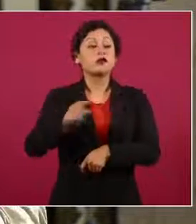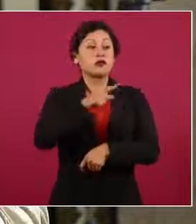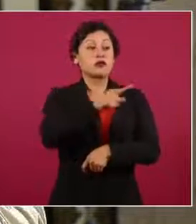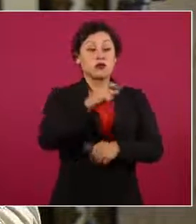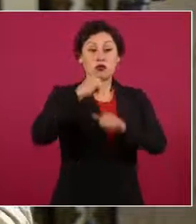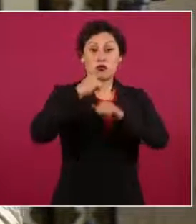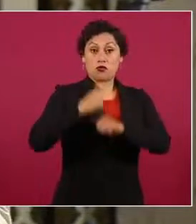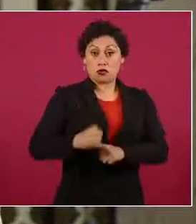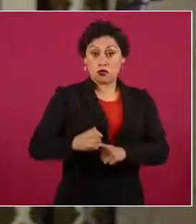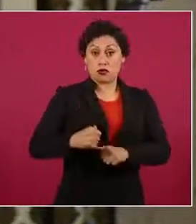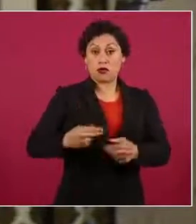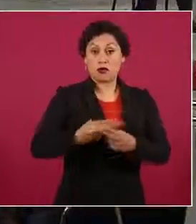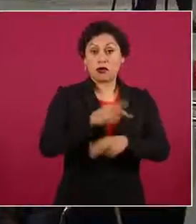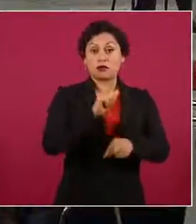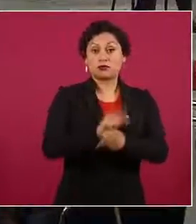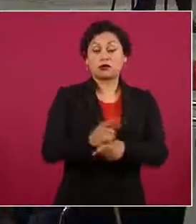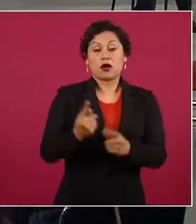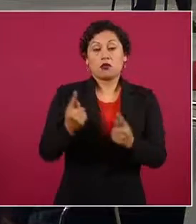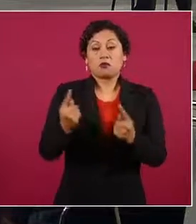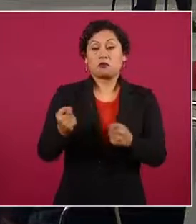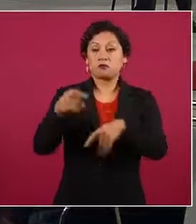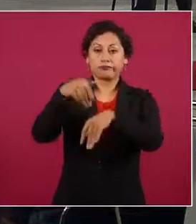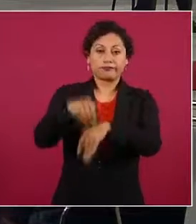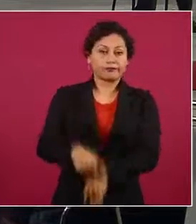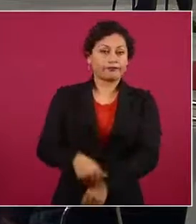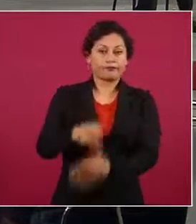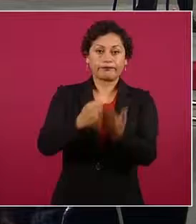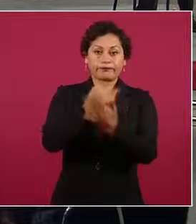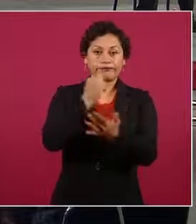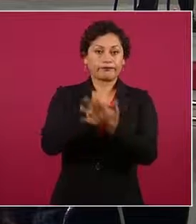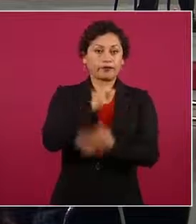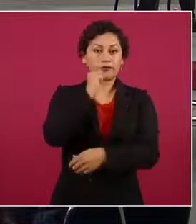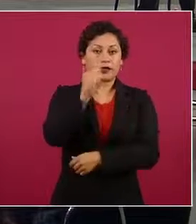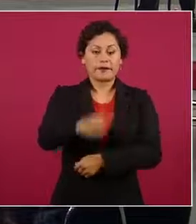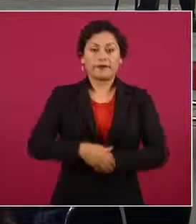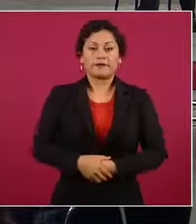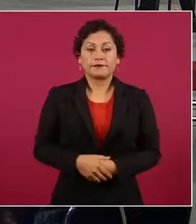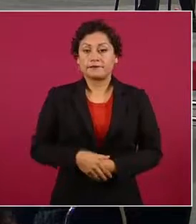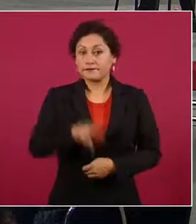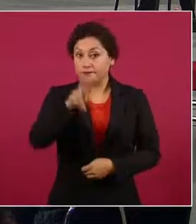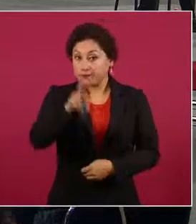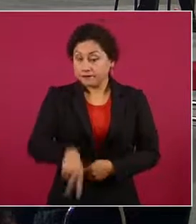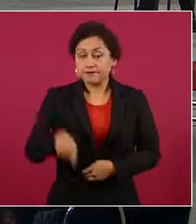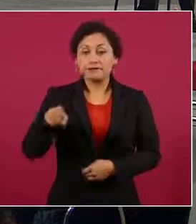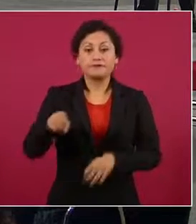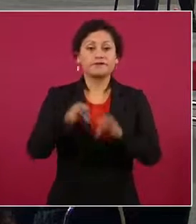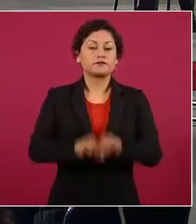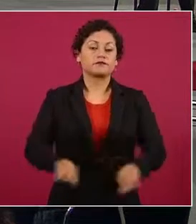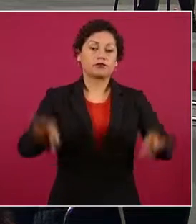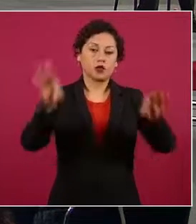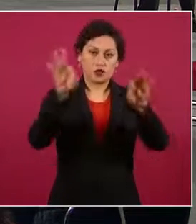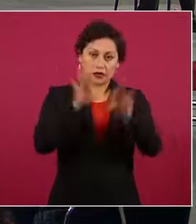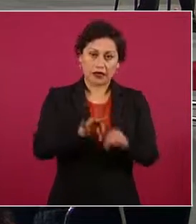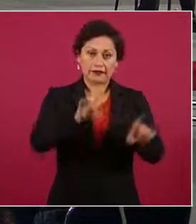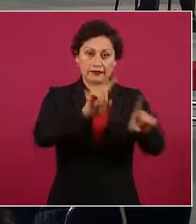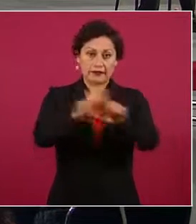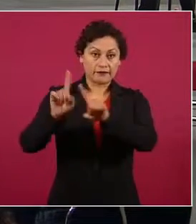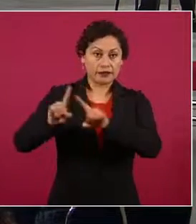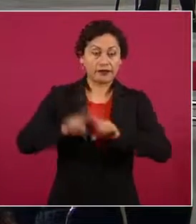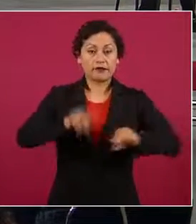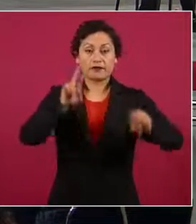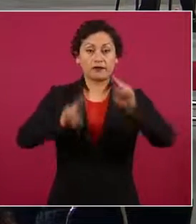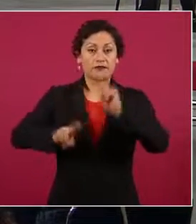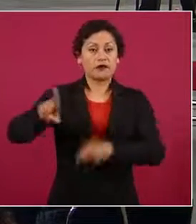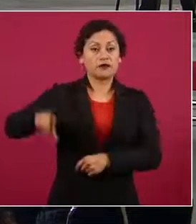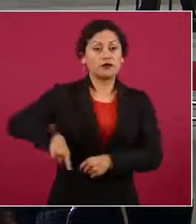acatado hasta este día esta orden. Es de suma importancia, presidente, que los órganos de gobierno federal puedan coordinarse para